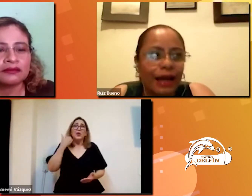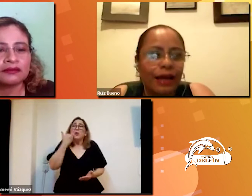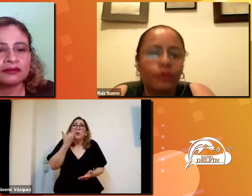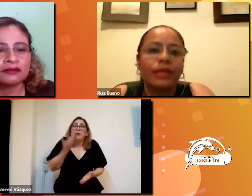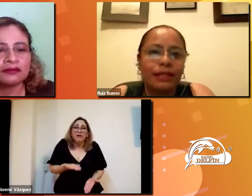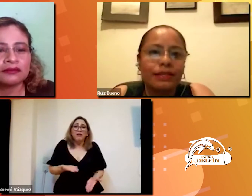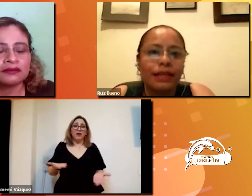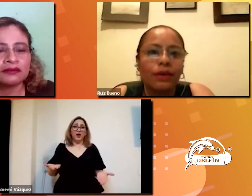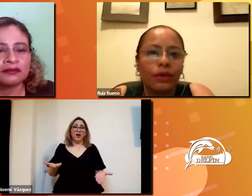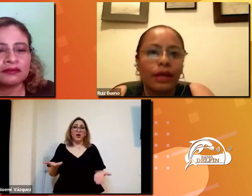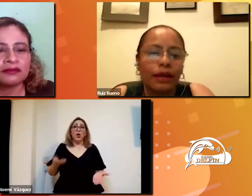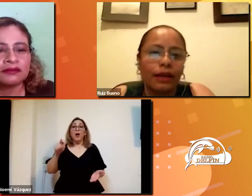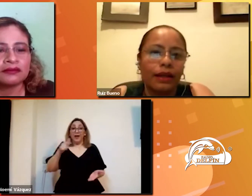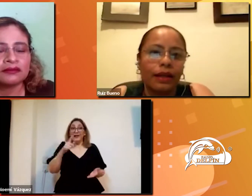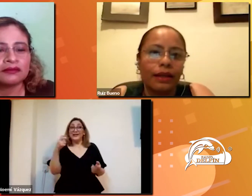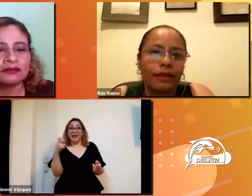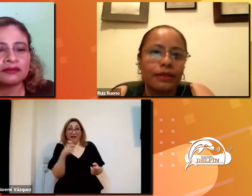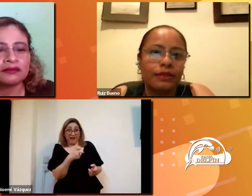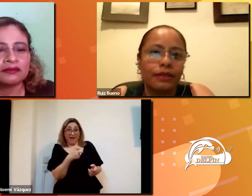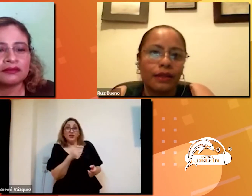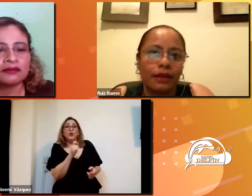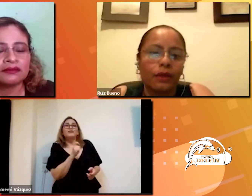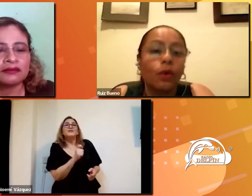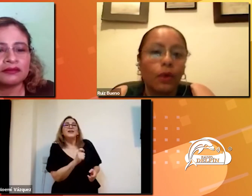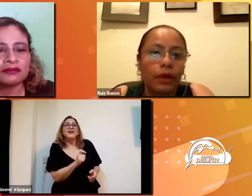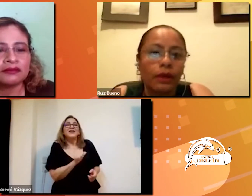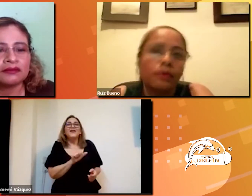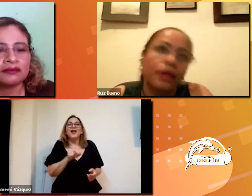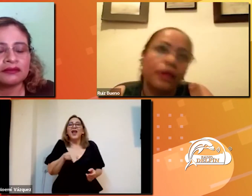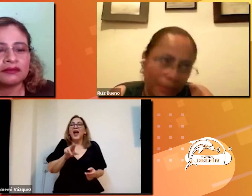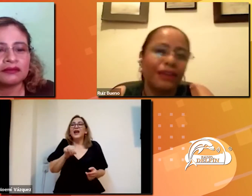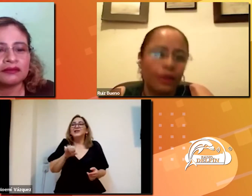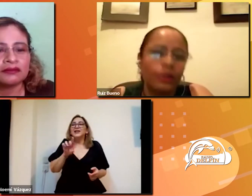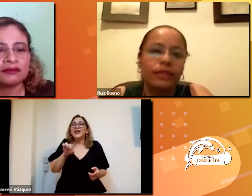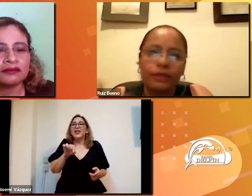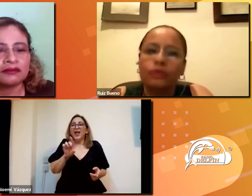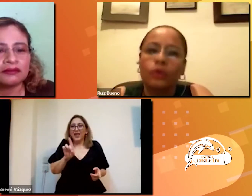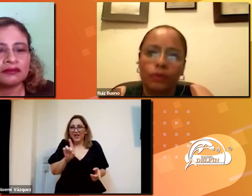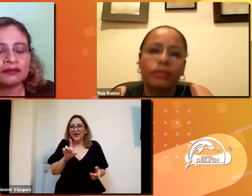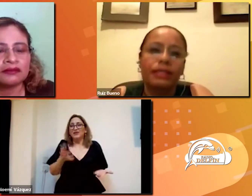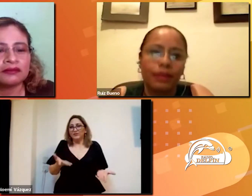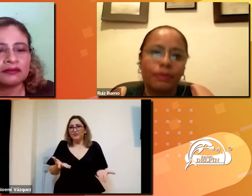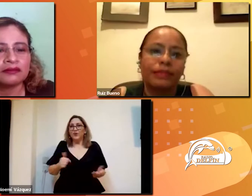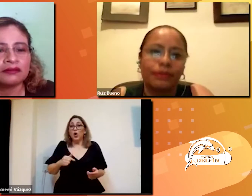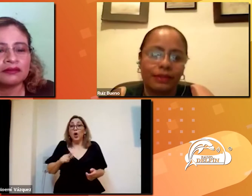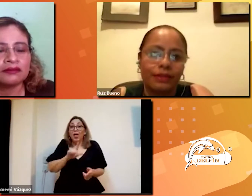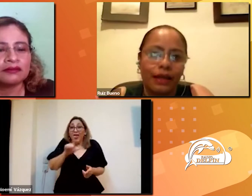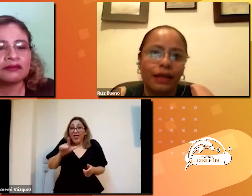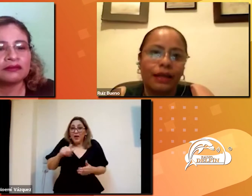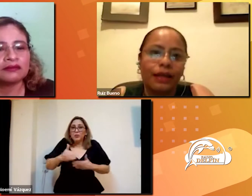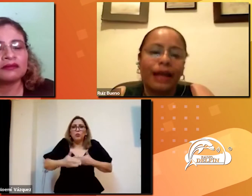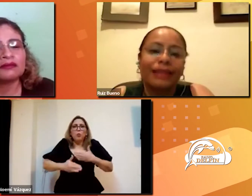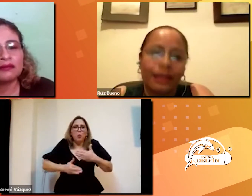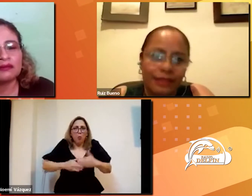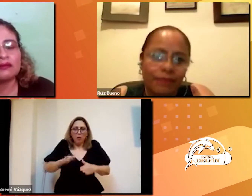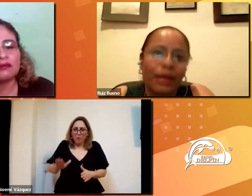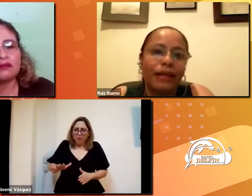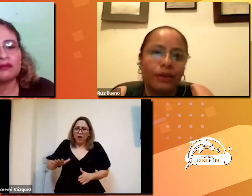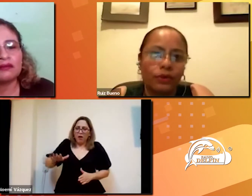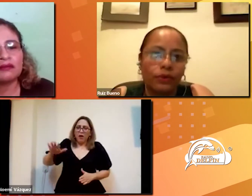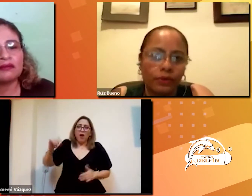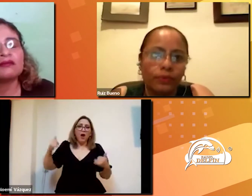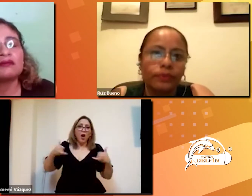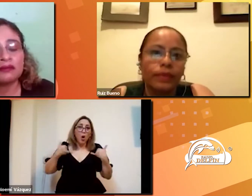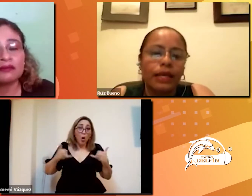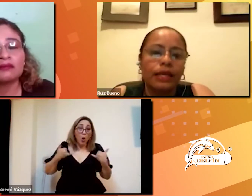la adolescencia, ¿no?, en la edad, a partir de la adolescencia es cuando empiezan a presentarse ya ataques de